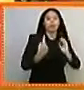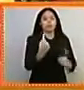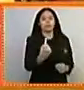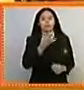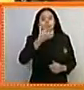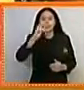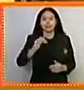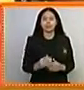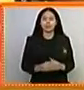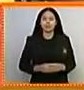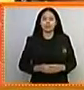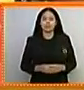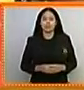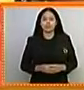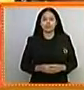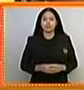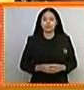Suerte.